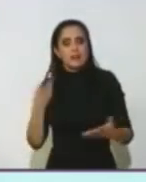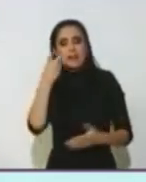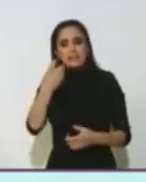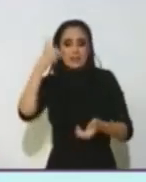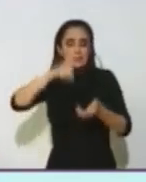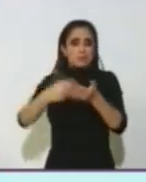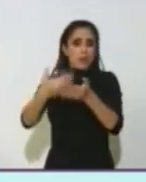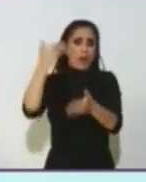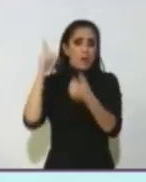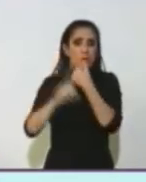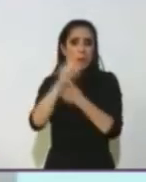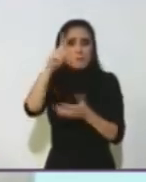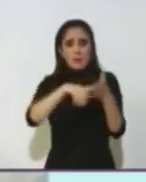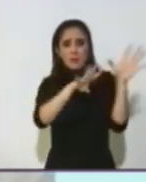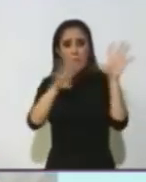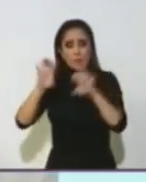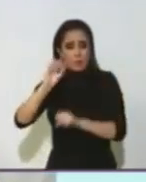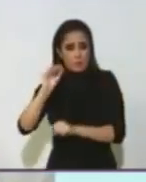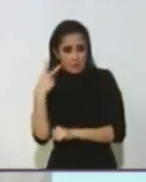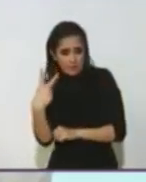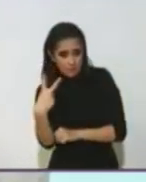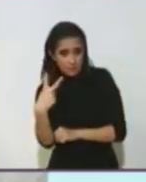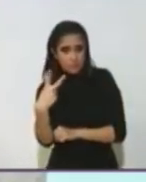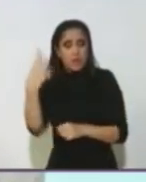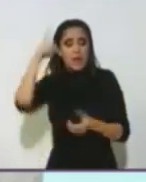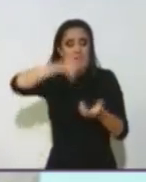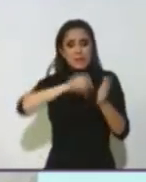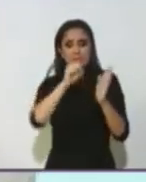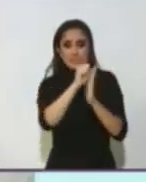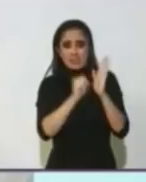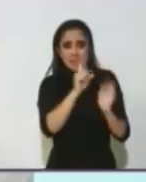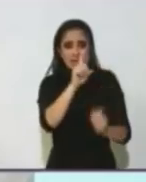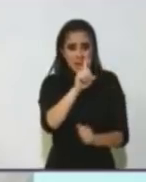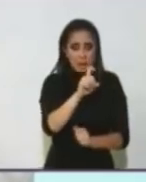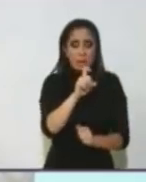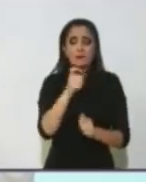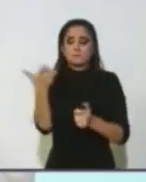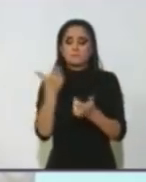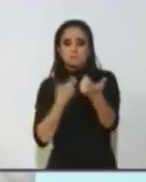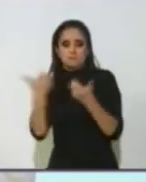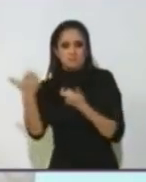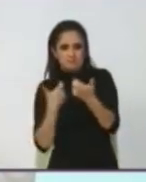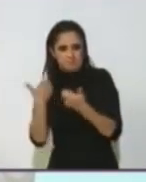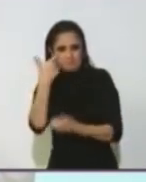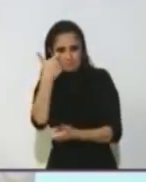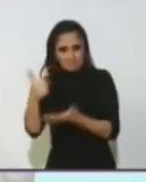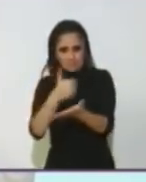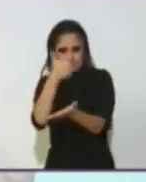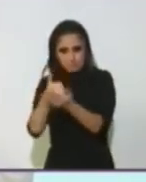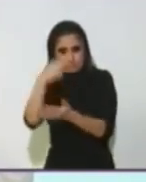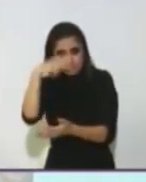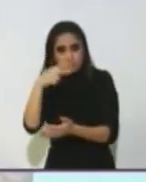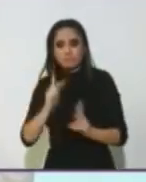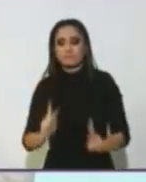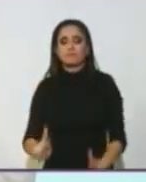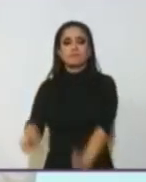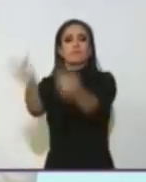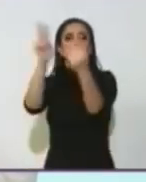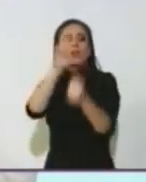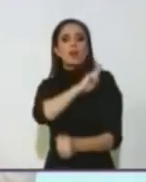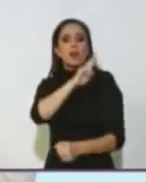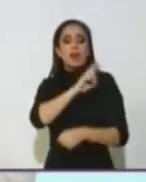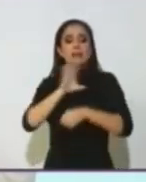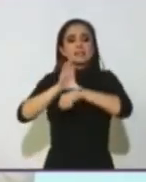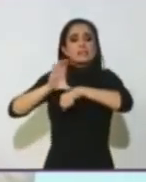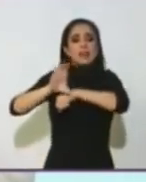desde 1992 el sistema de aguas y de cobros en la ciudad de méxico fue privatizado por el gobierno de carlos